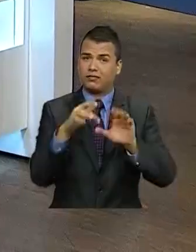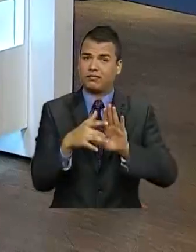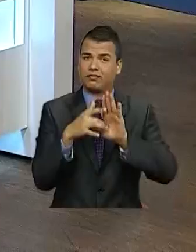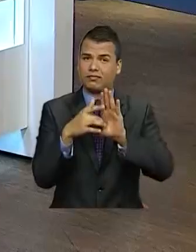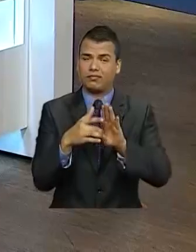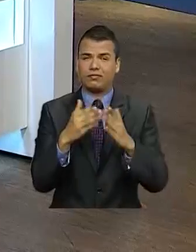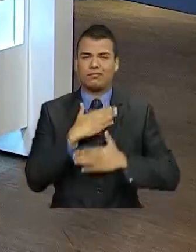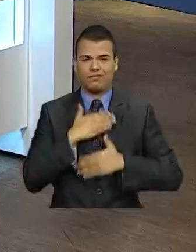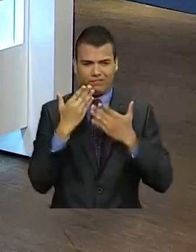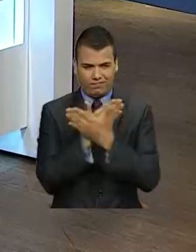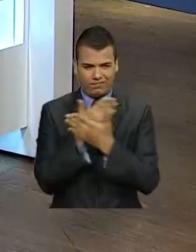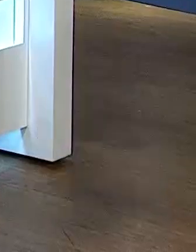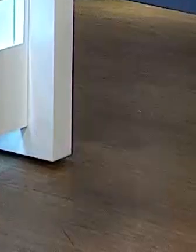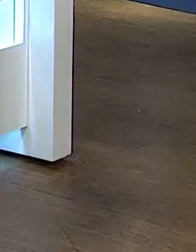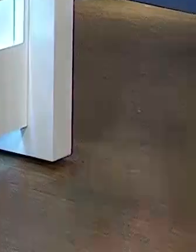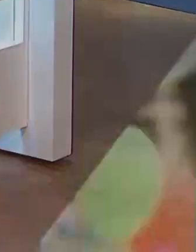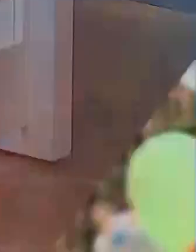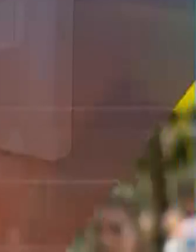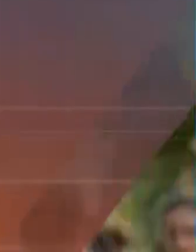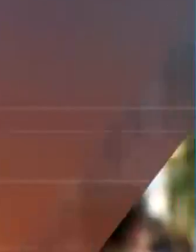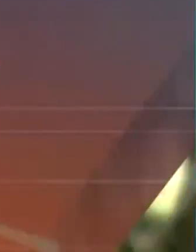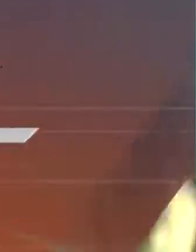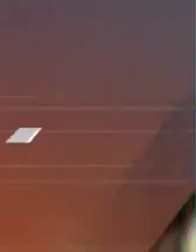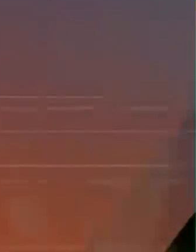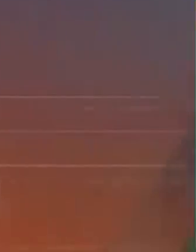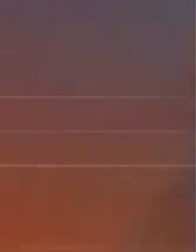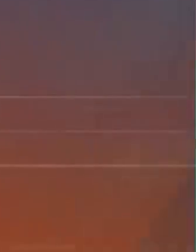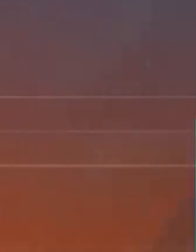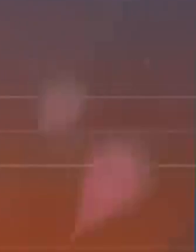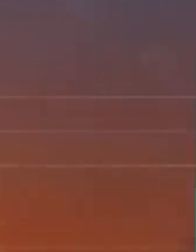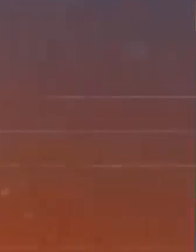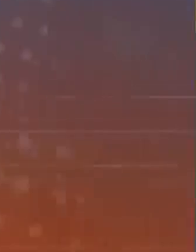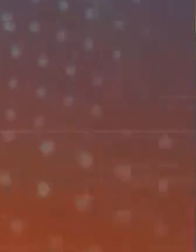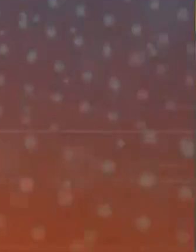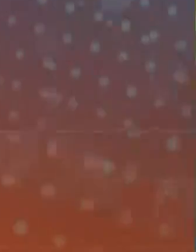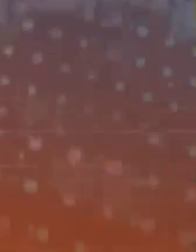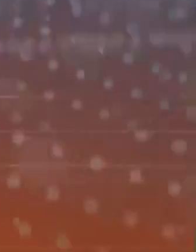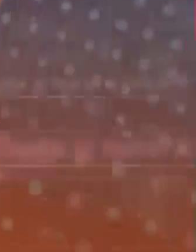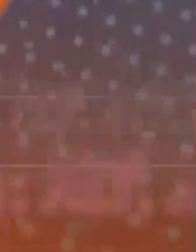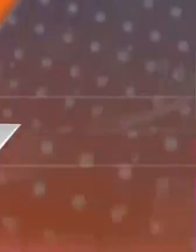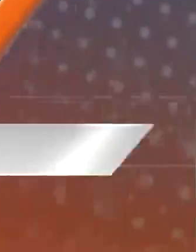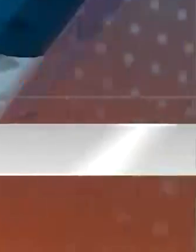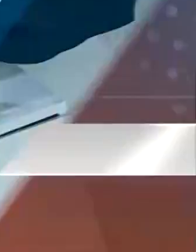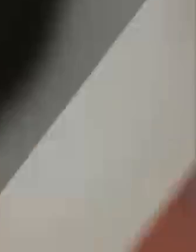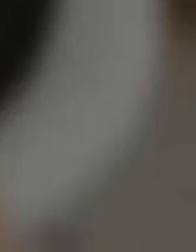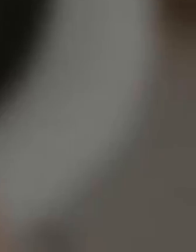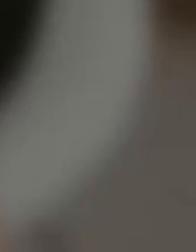amaneciendo. Felicidades. Bellas y Talentosas en Telepacífico